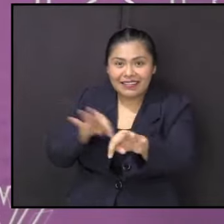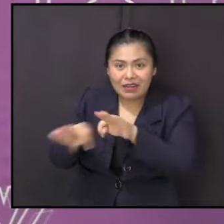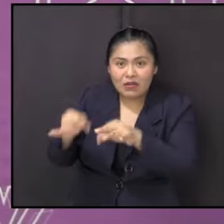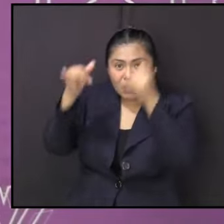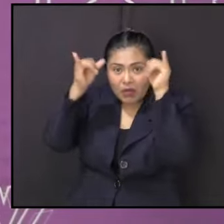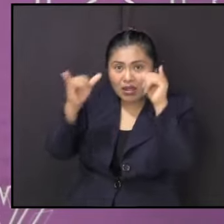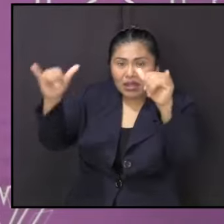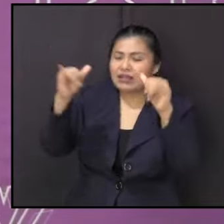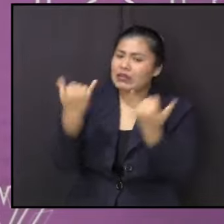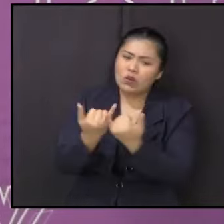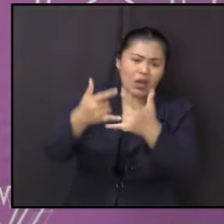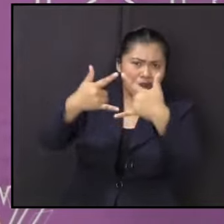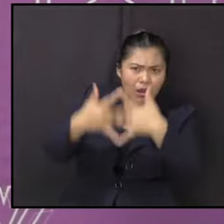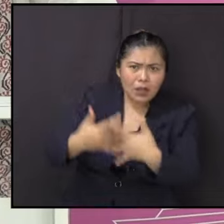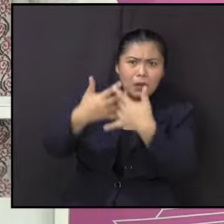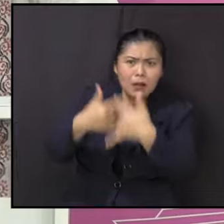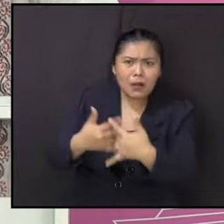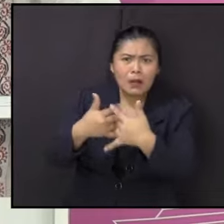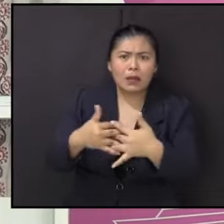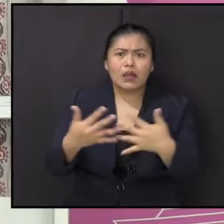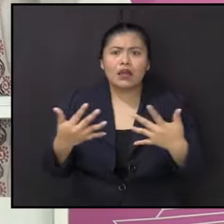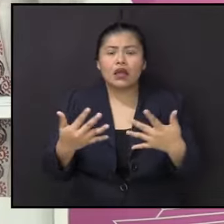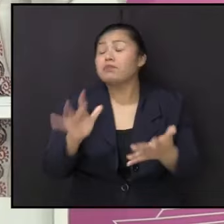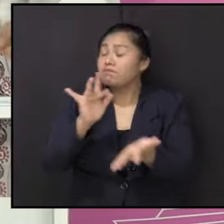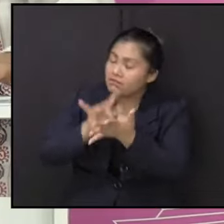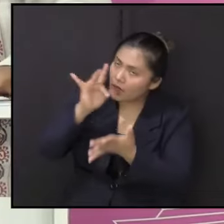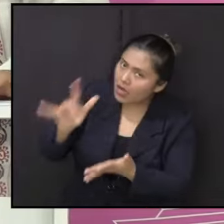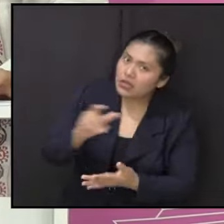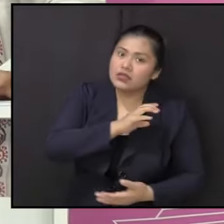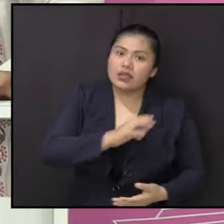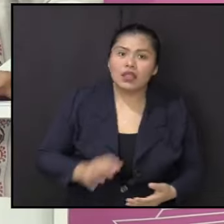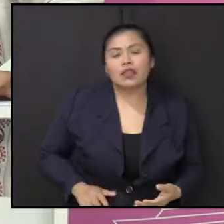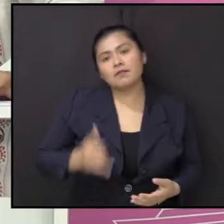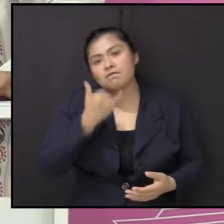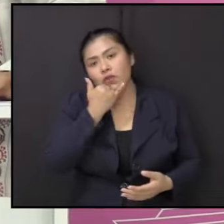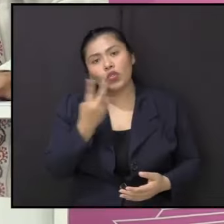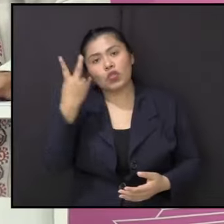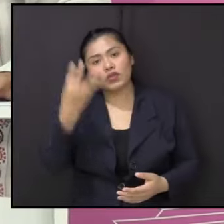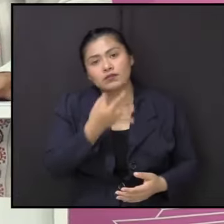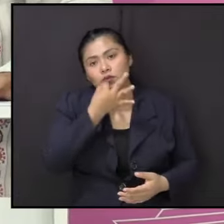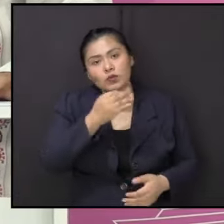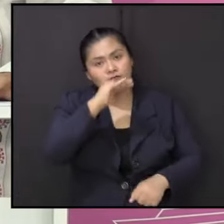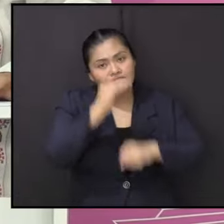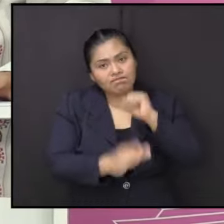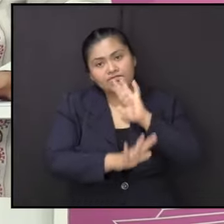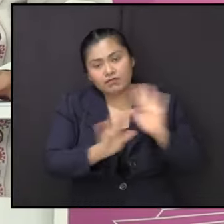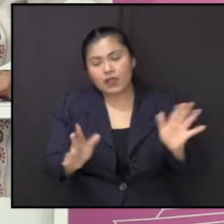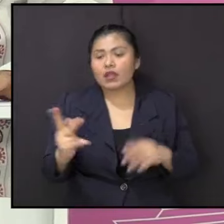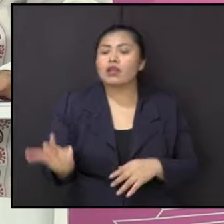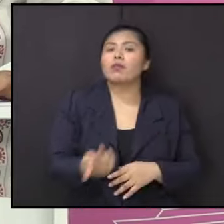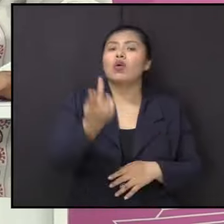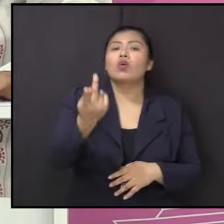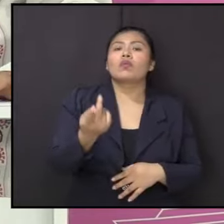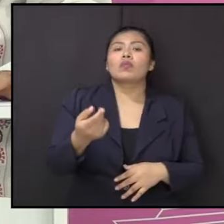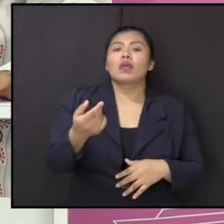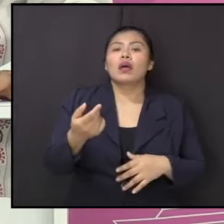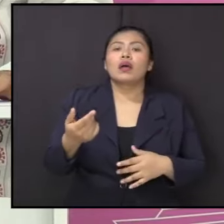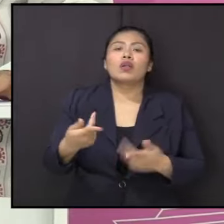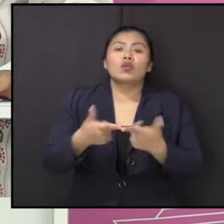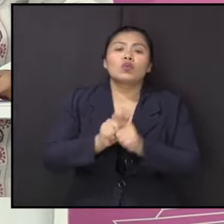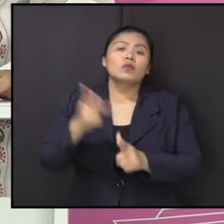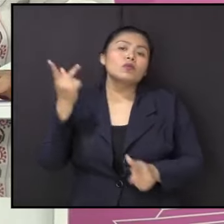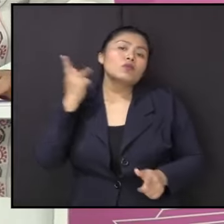industria, pero gracias, especialmente en la educación. Candidata. Son 2 minutos en este segmento de su participación. Le pregunto a la candidata de Fuerza por México